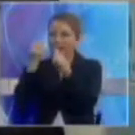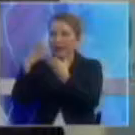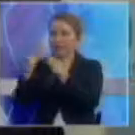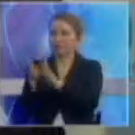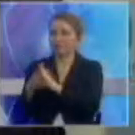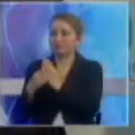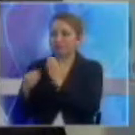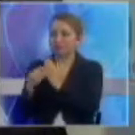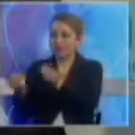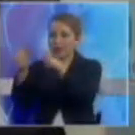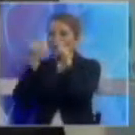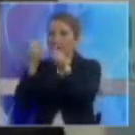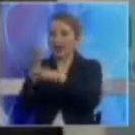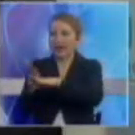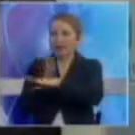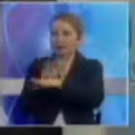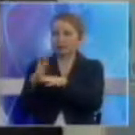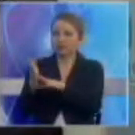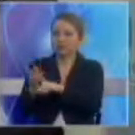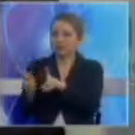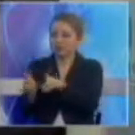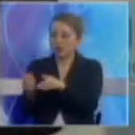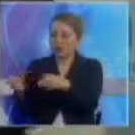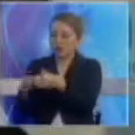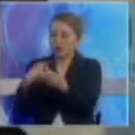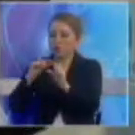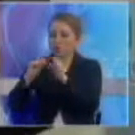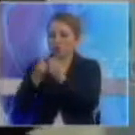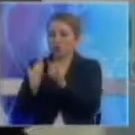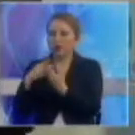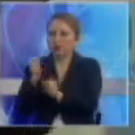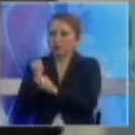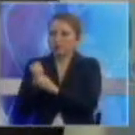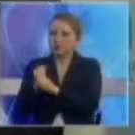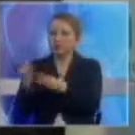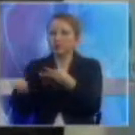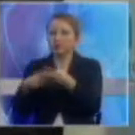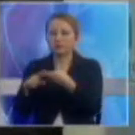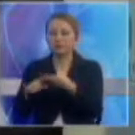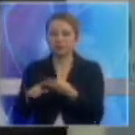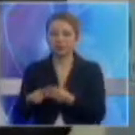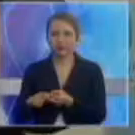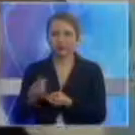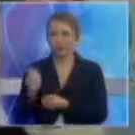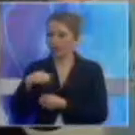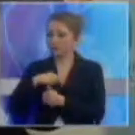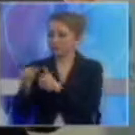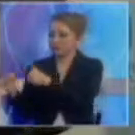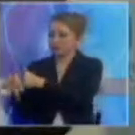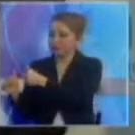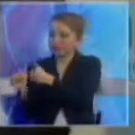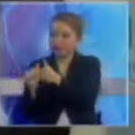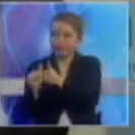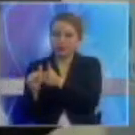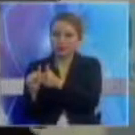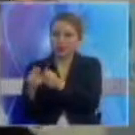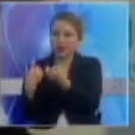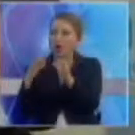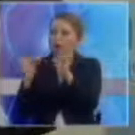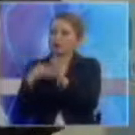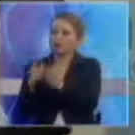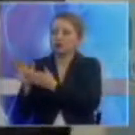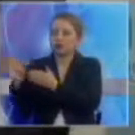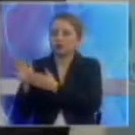públicos, quienes formamos parte de esa instancia. Estamos trabajando con nuestros vecinos y nuestros